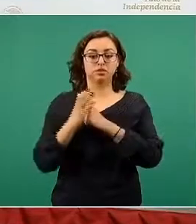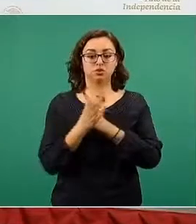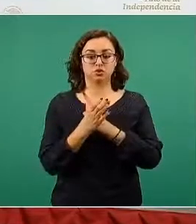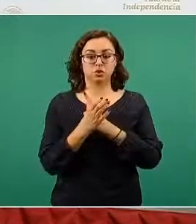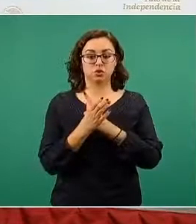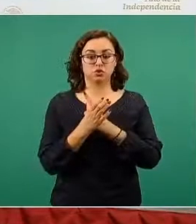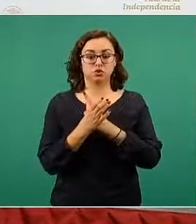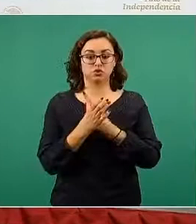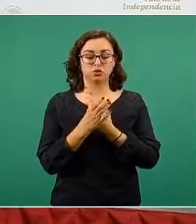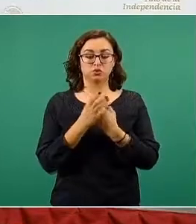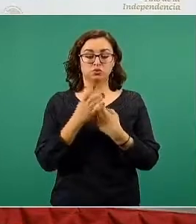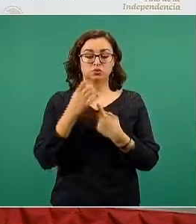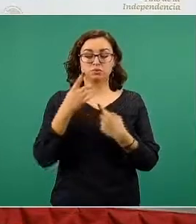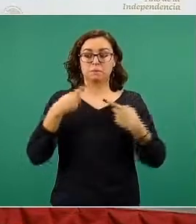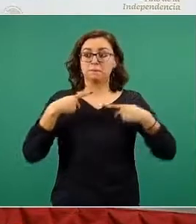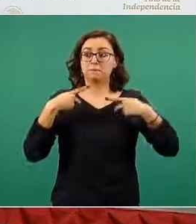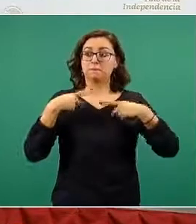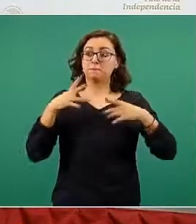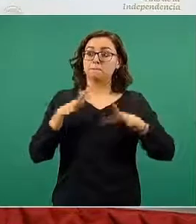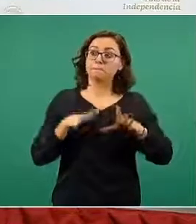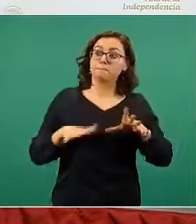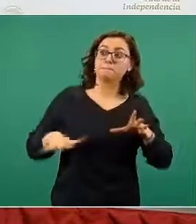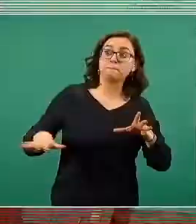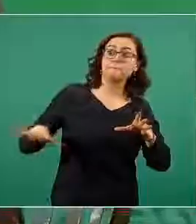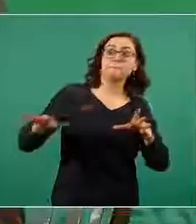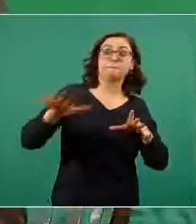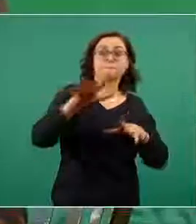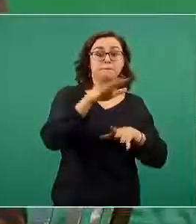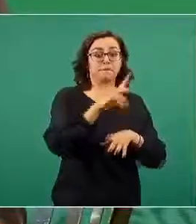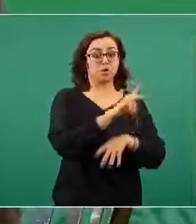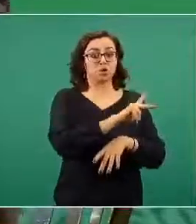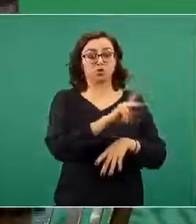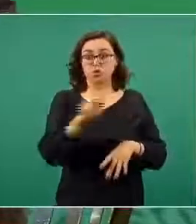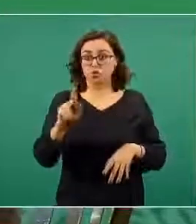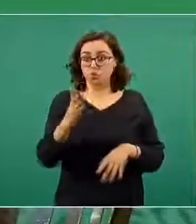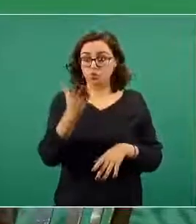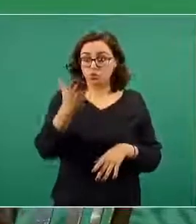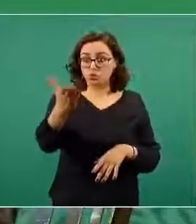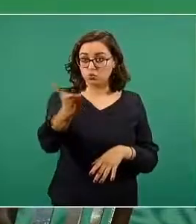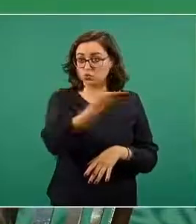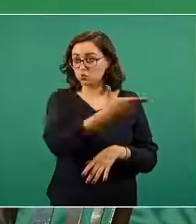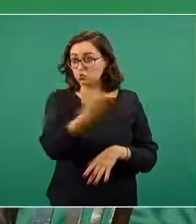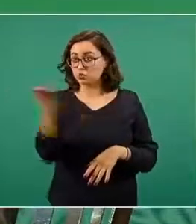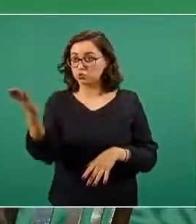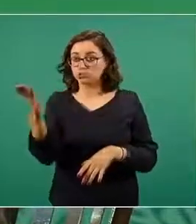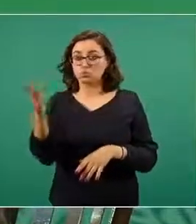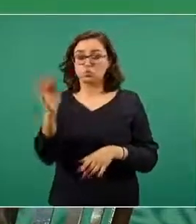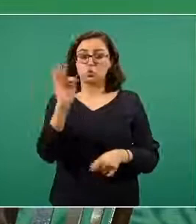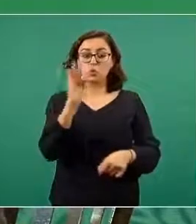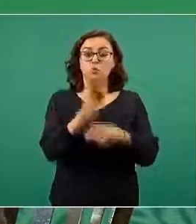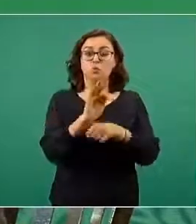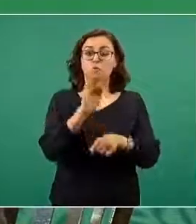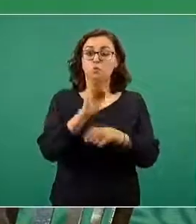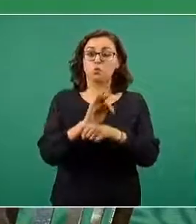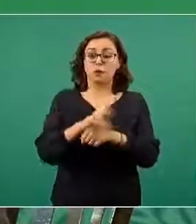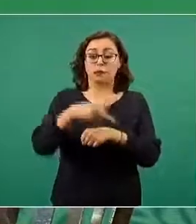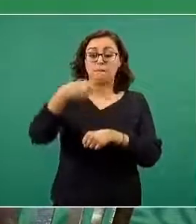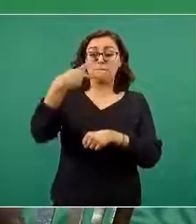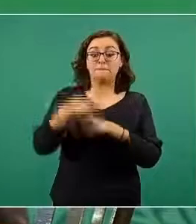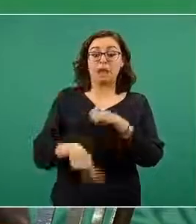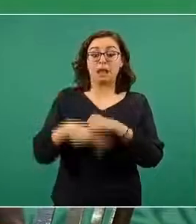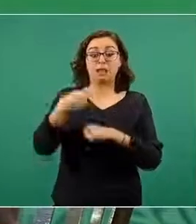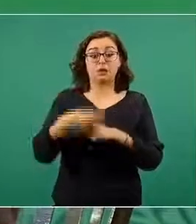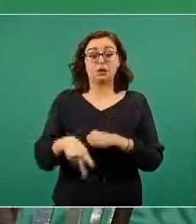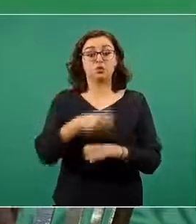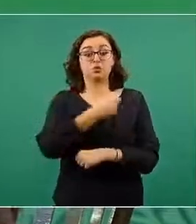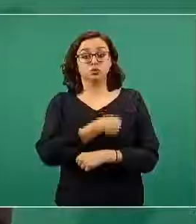para protegernos a nosotros, a todos, a usted que está en casa, para protegernos contra riesgos sanitarios.